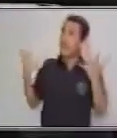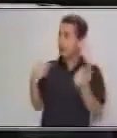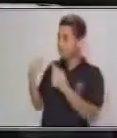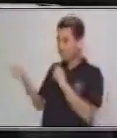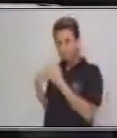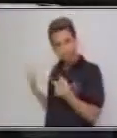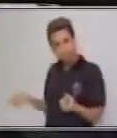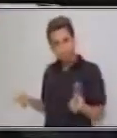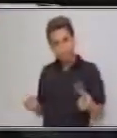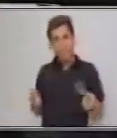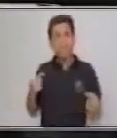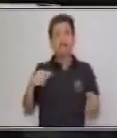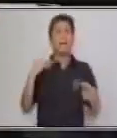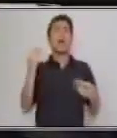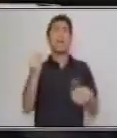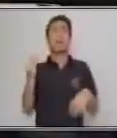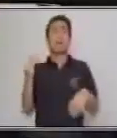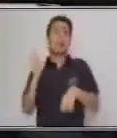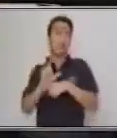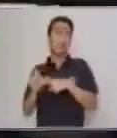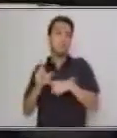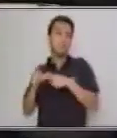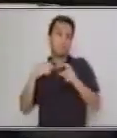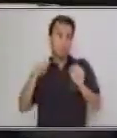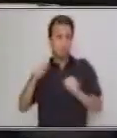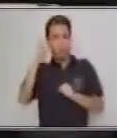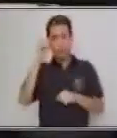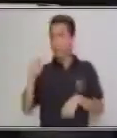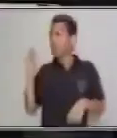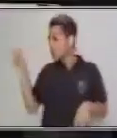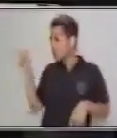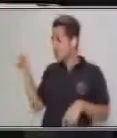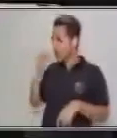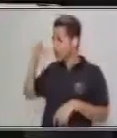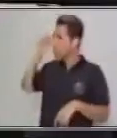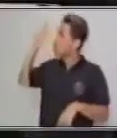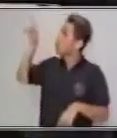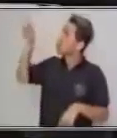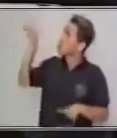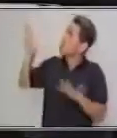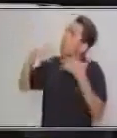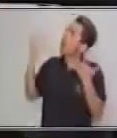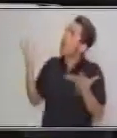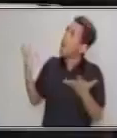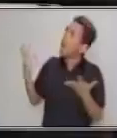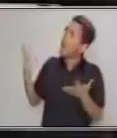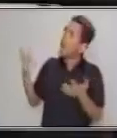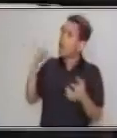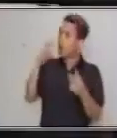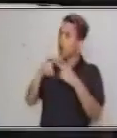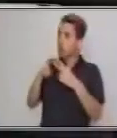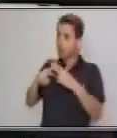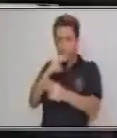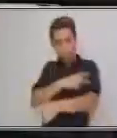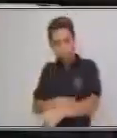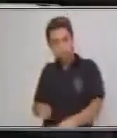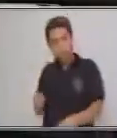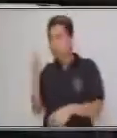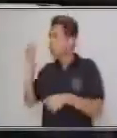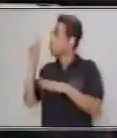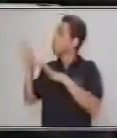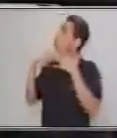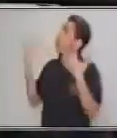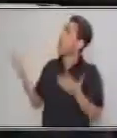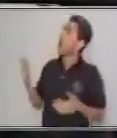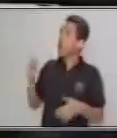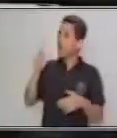él? Como por ejemplo, ¿qué leyendas o qué historias conoce? ¿Sí? Y las escribes, eso sería genial. Recuerda